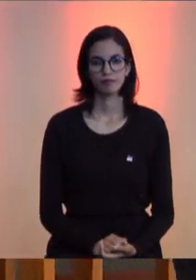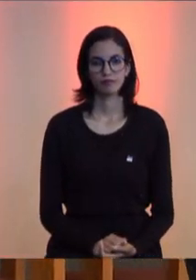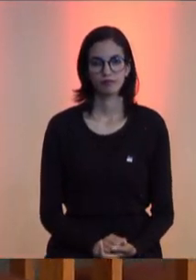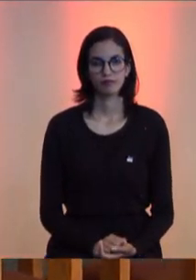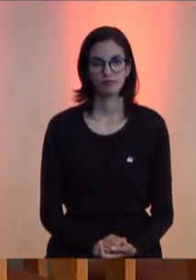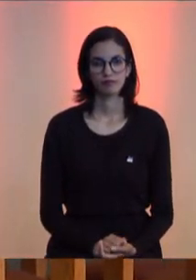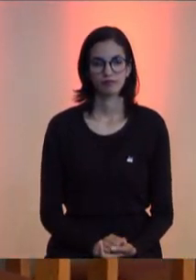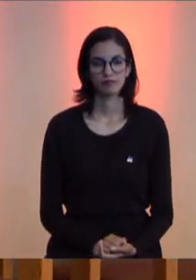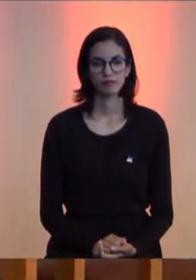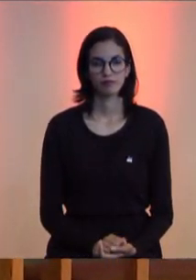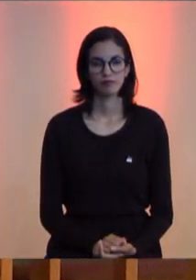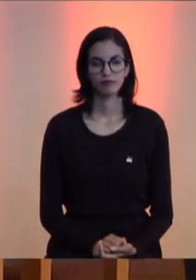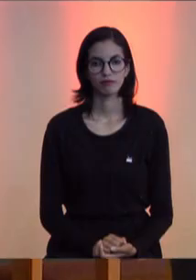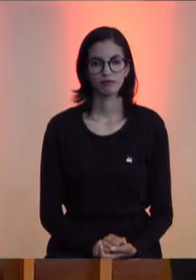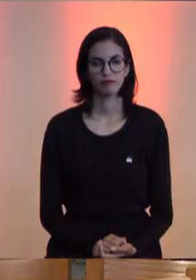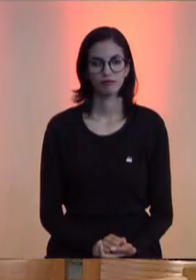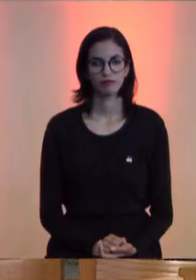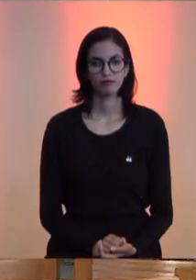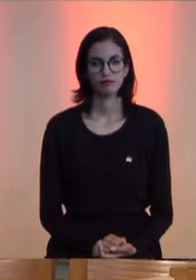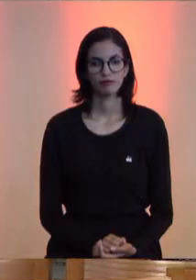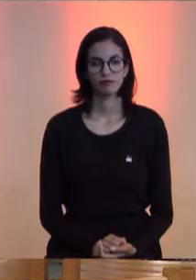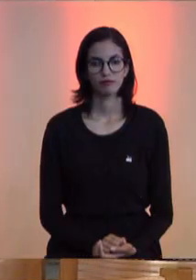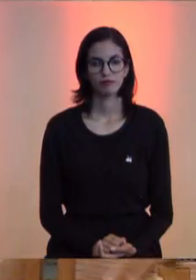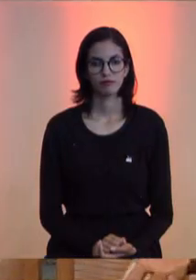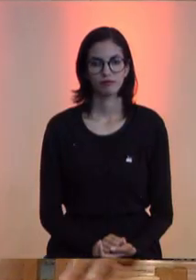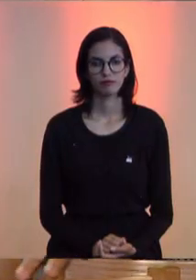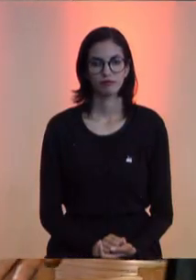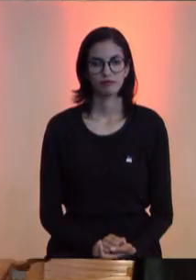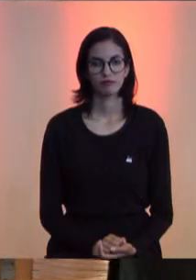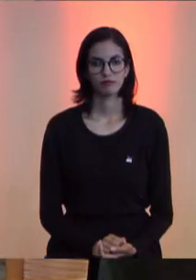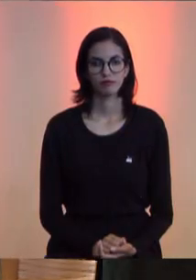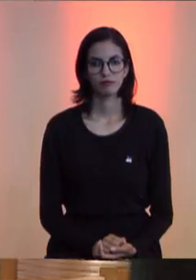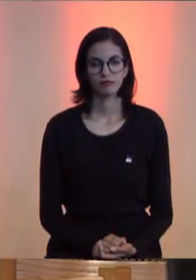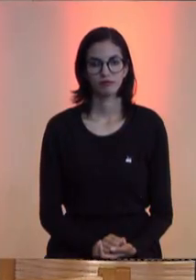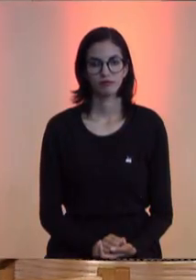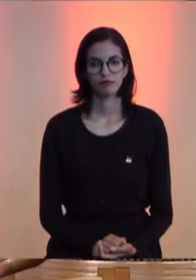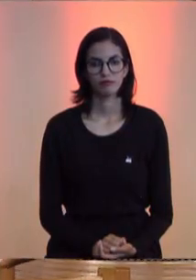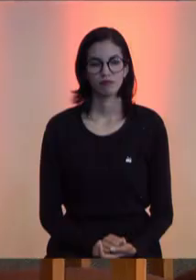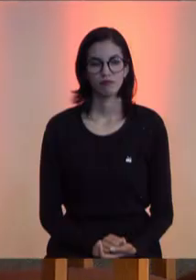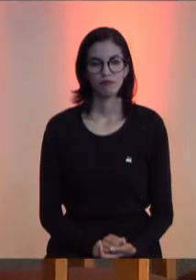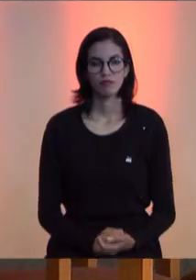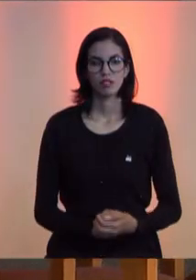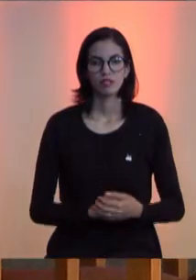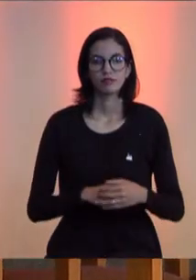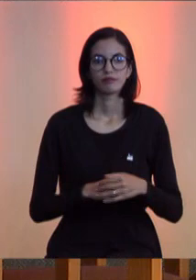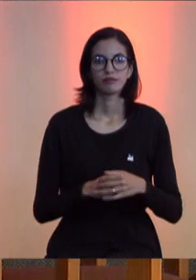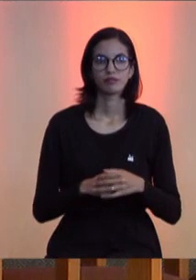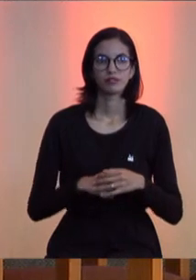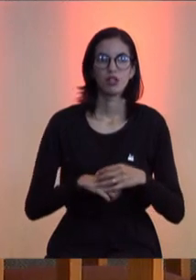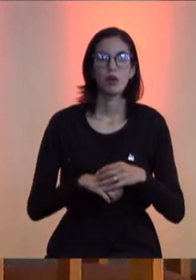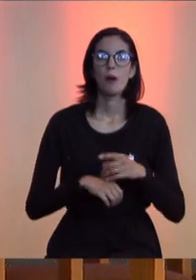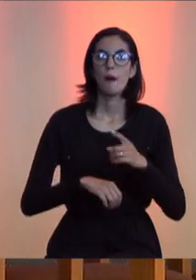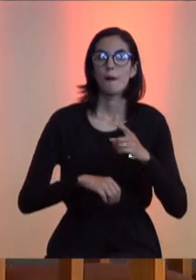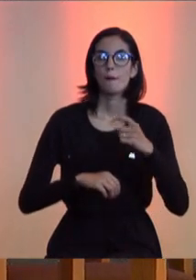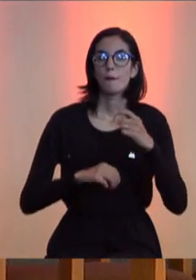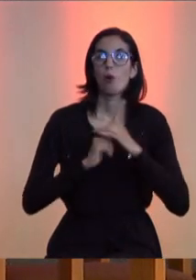little power, no prayer, no power. Alguien dijo, poco de oración, poco poder, mucha oración,